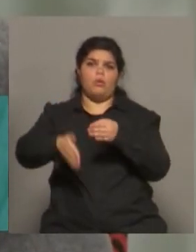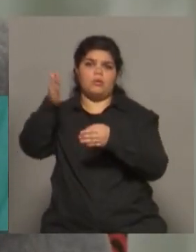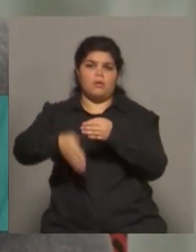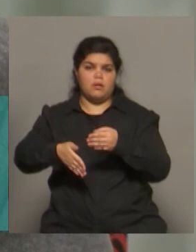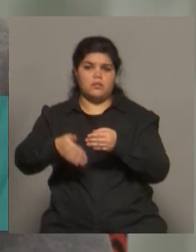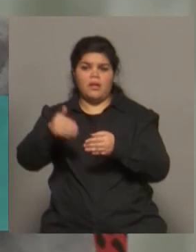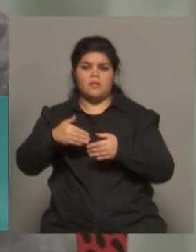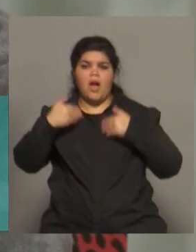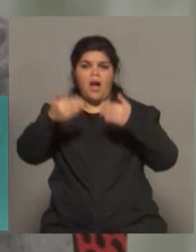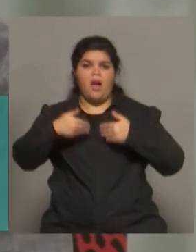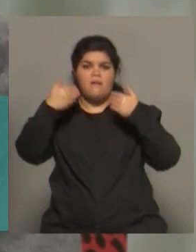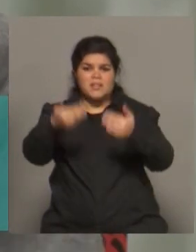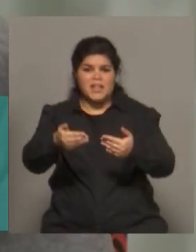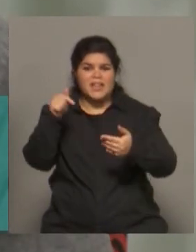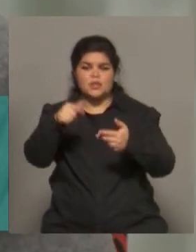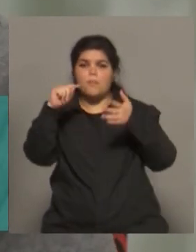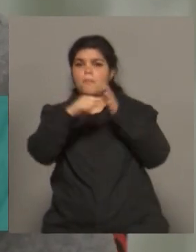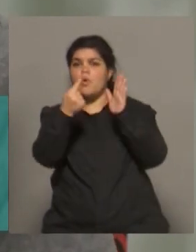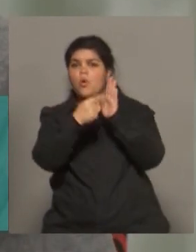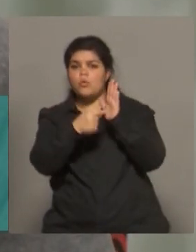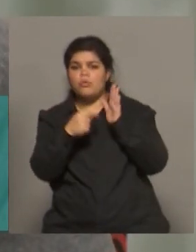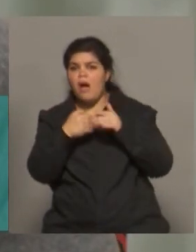posible avanzar en esos puntos